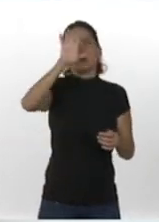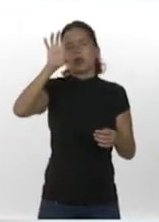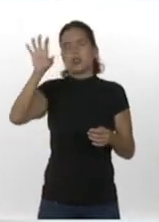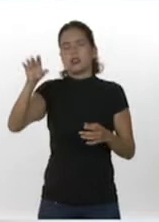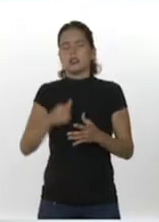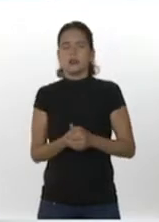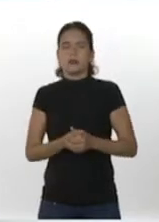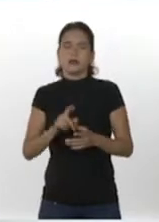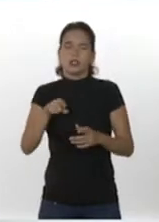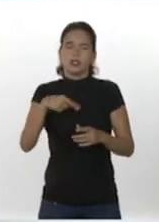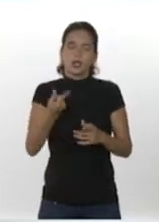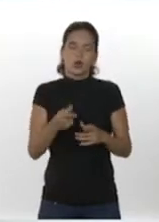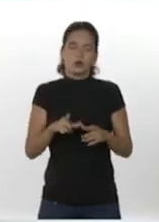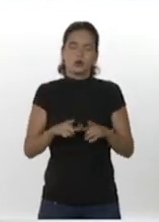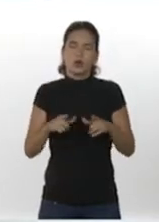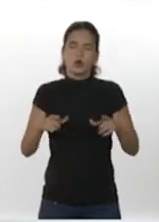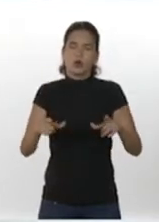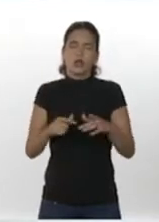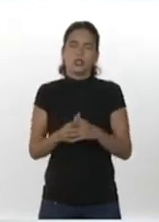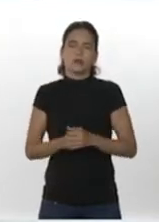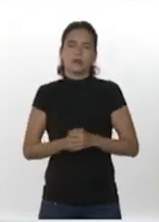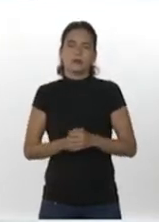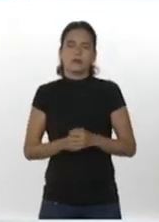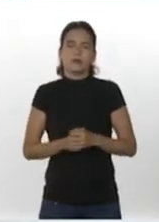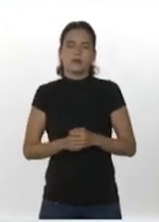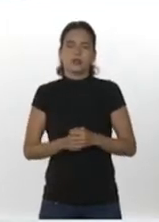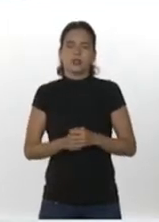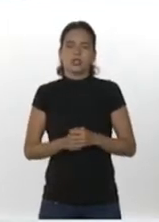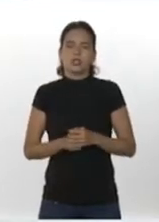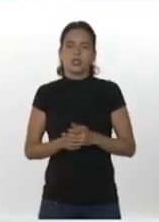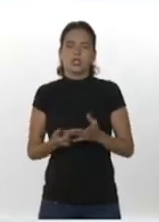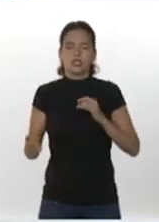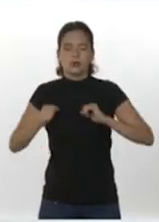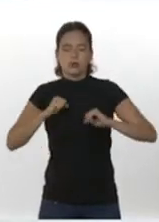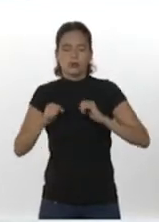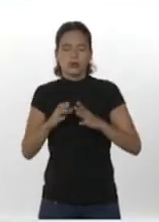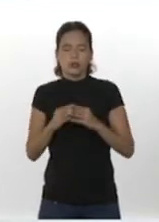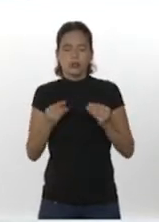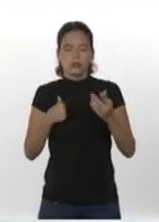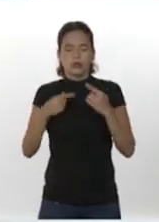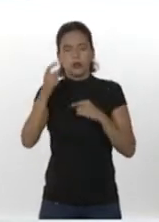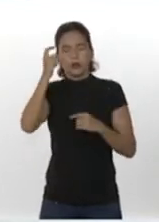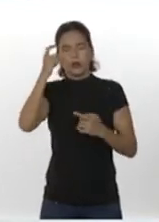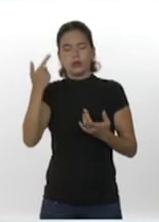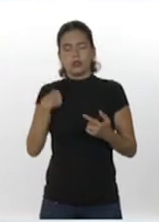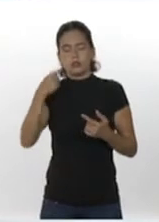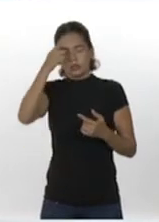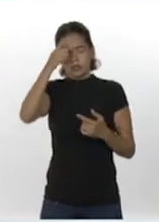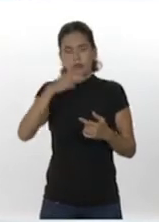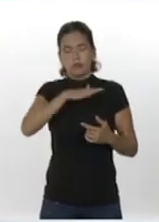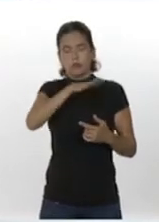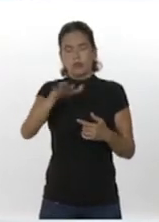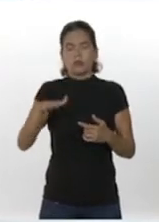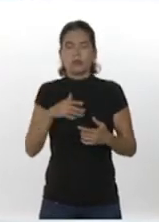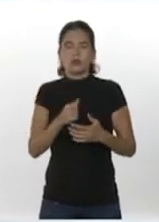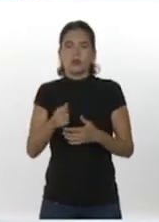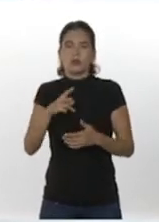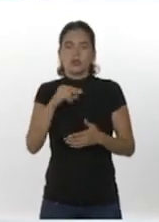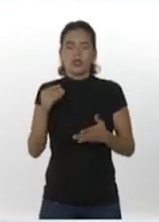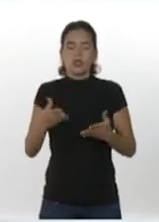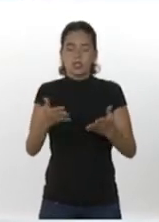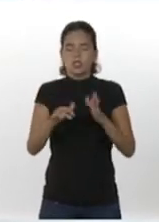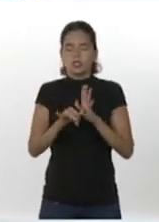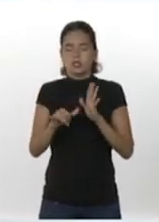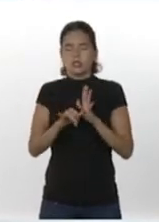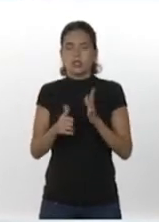que están en otros lugares, y que precisamente hasta la dinámica diaria de toda esta población del milenio no le da esa